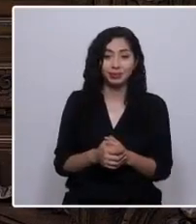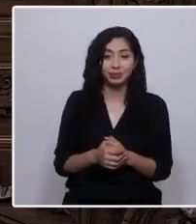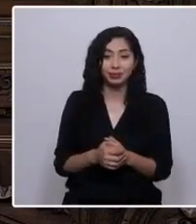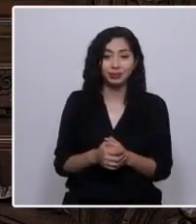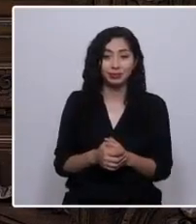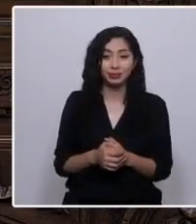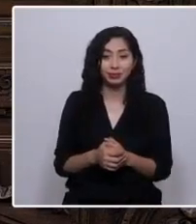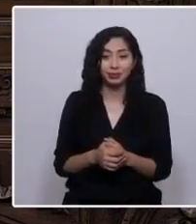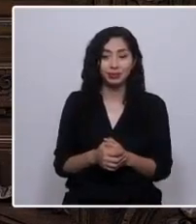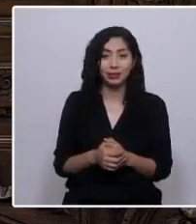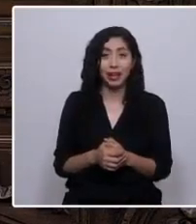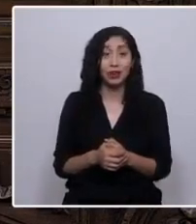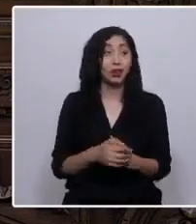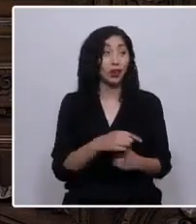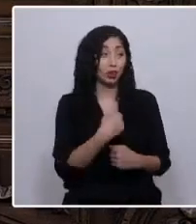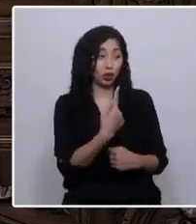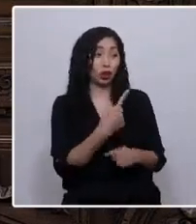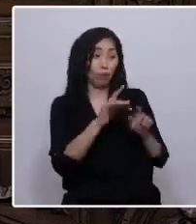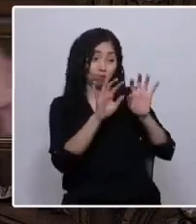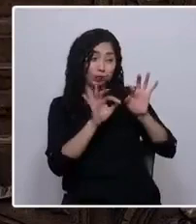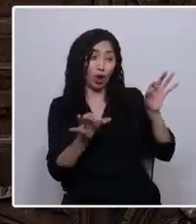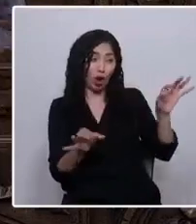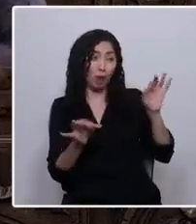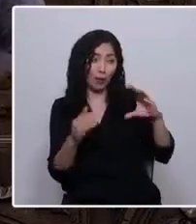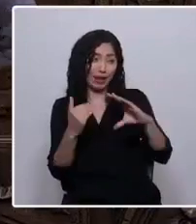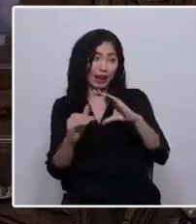vamos a hacer un comunicado, me dijo.